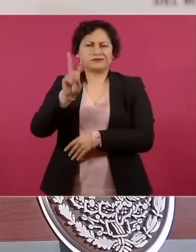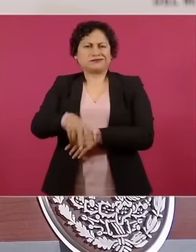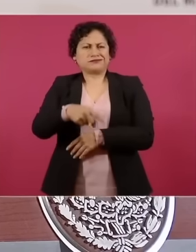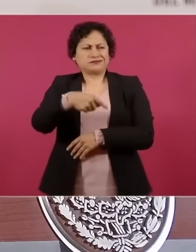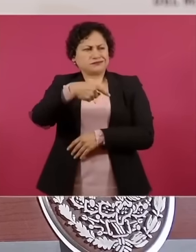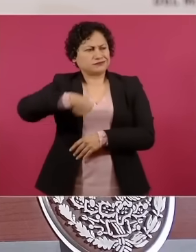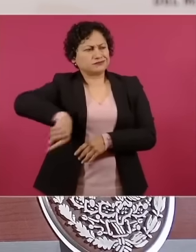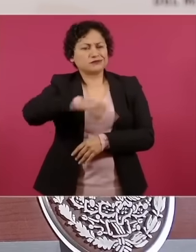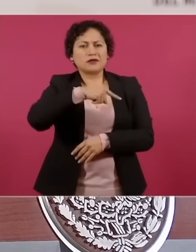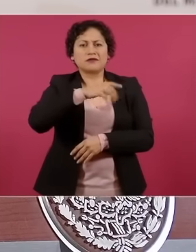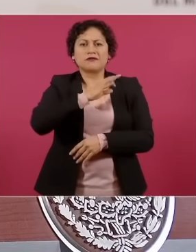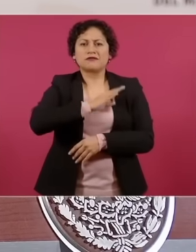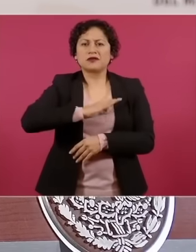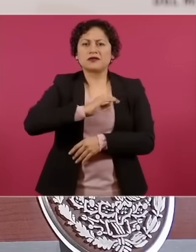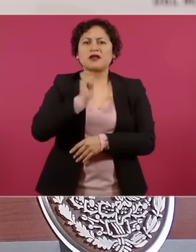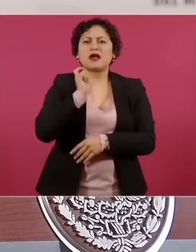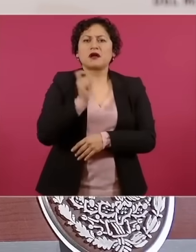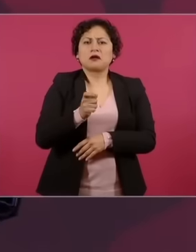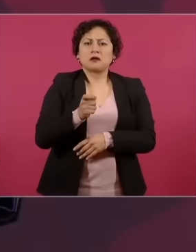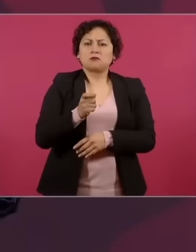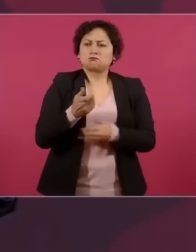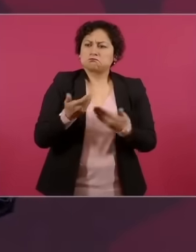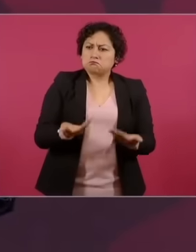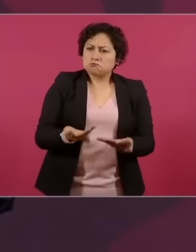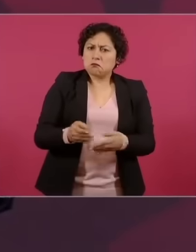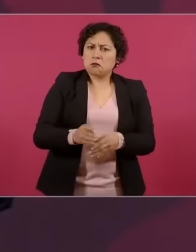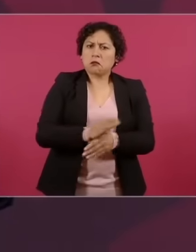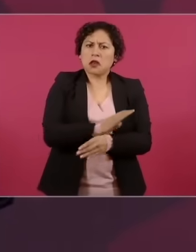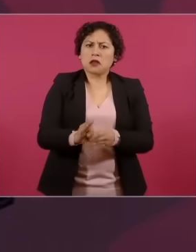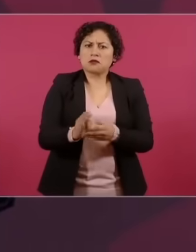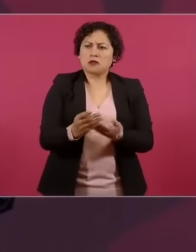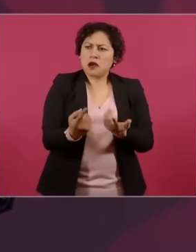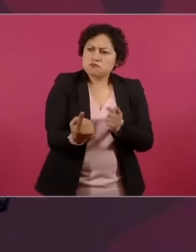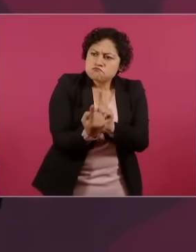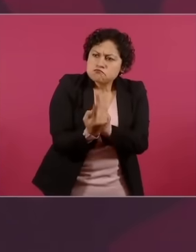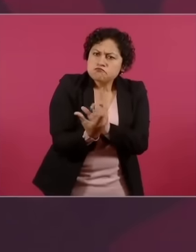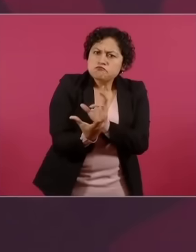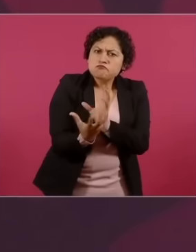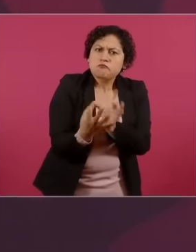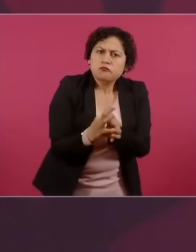Eso, las culturas de México